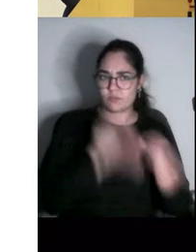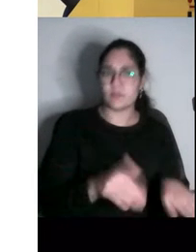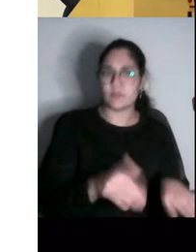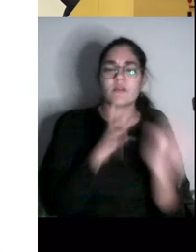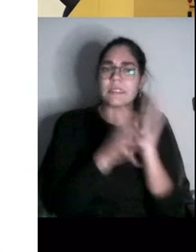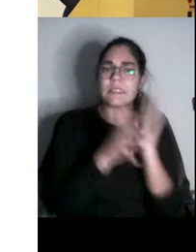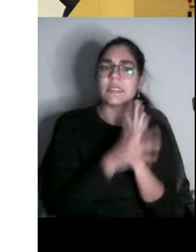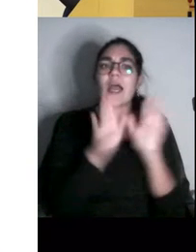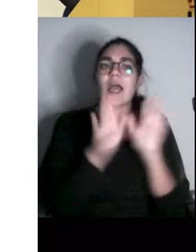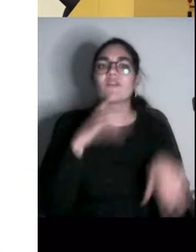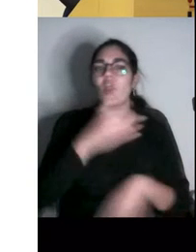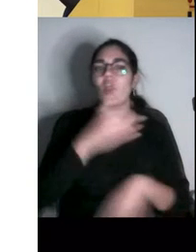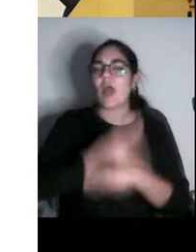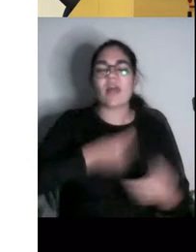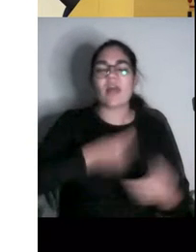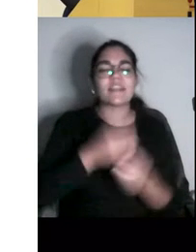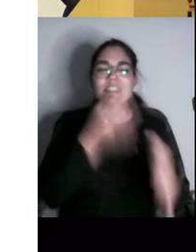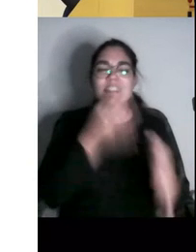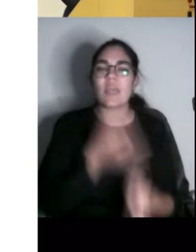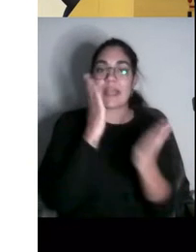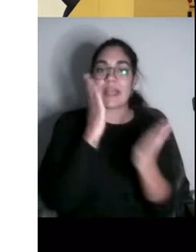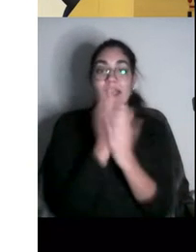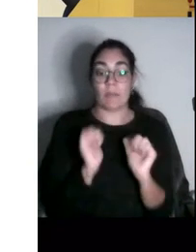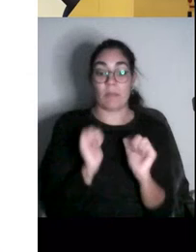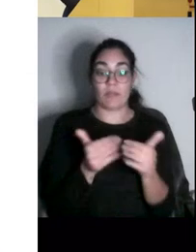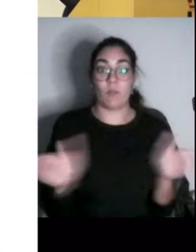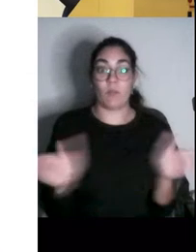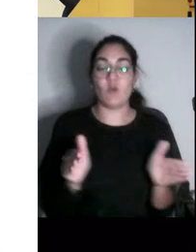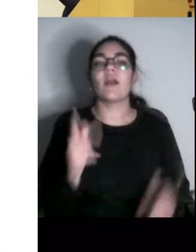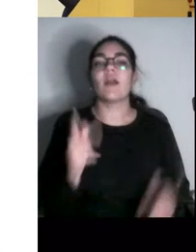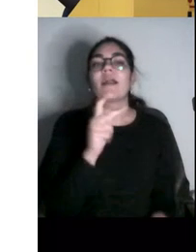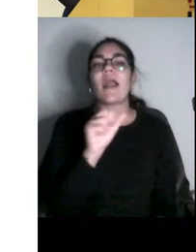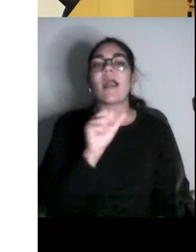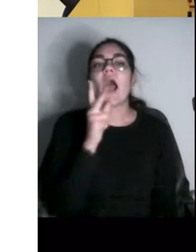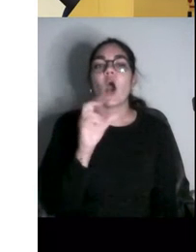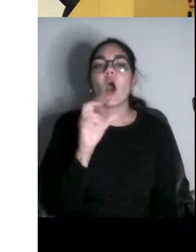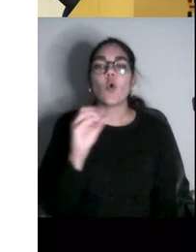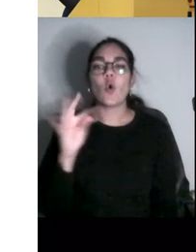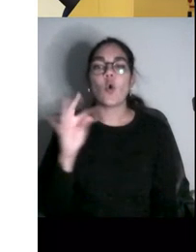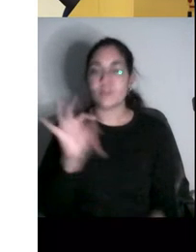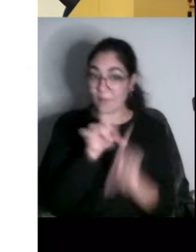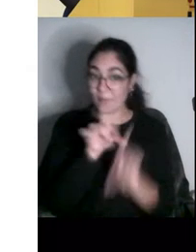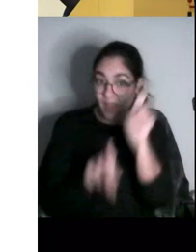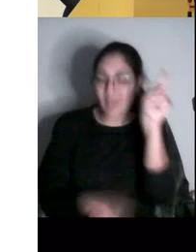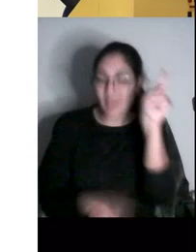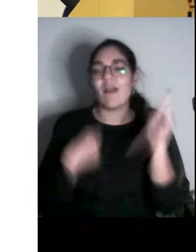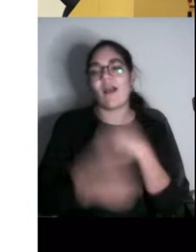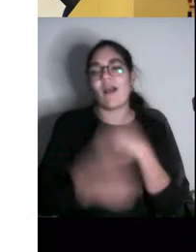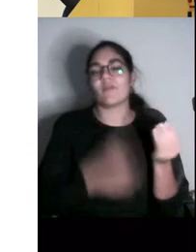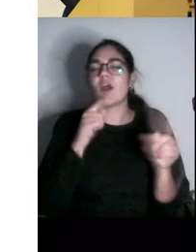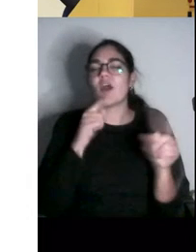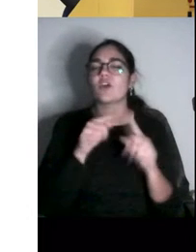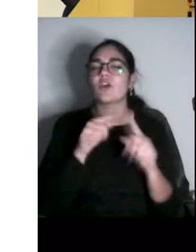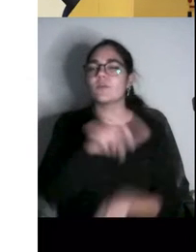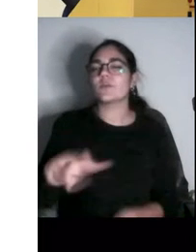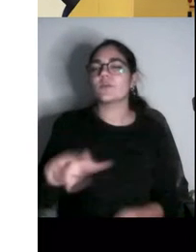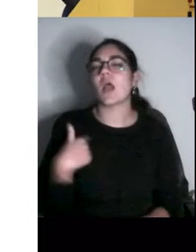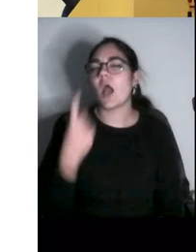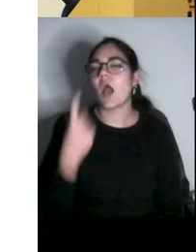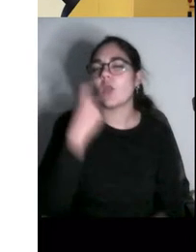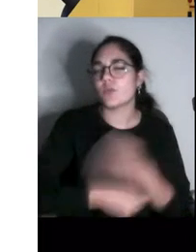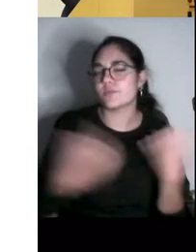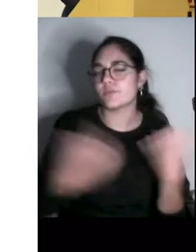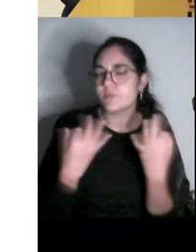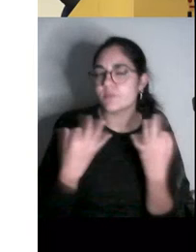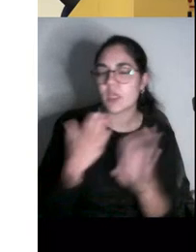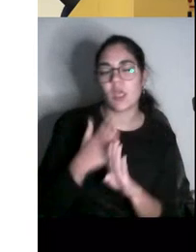y casi siempre el vicio de la clase la primera media hora le dedicamos a eso sobre todo para hacer seguimiento de lo que los alumnos habían llevado a cabo durante